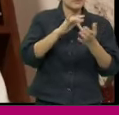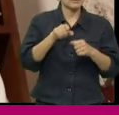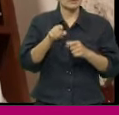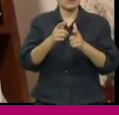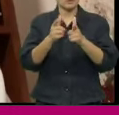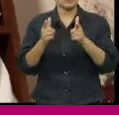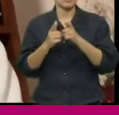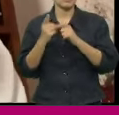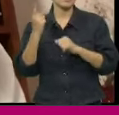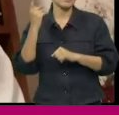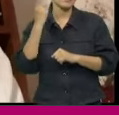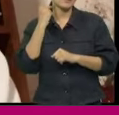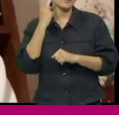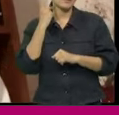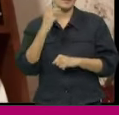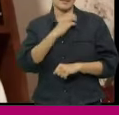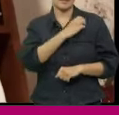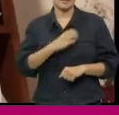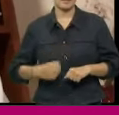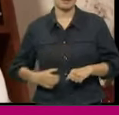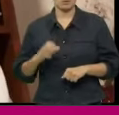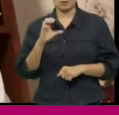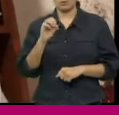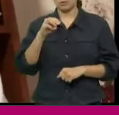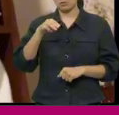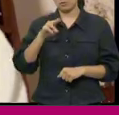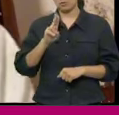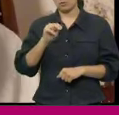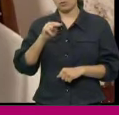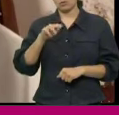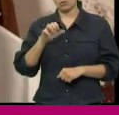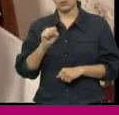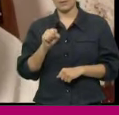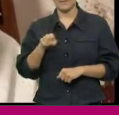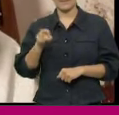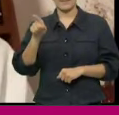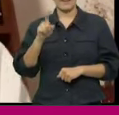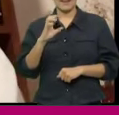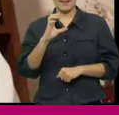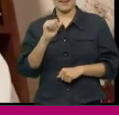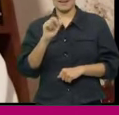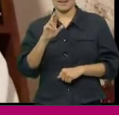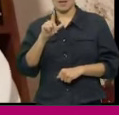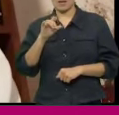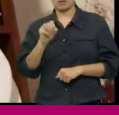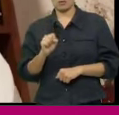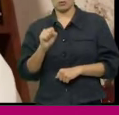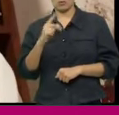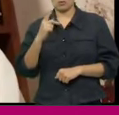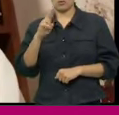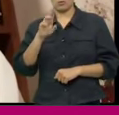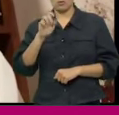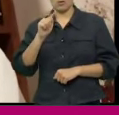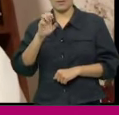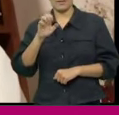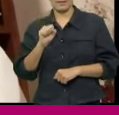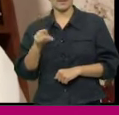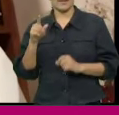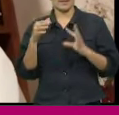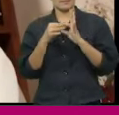son candidaturas comunes, como lo explicó Carlos Puente por la mañana, al mediodía, porque empezó al mediodía la sesión anterior.